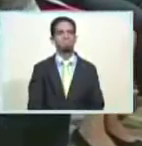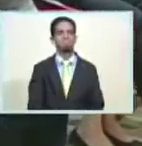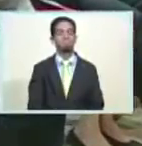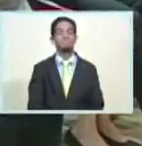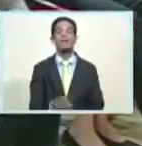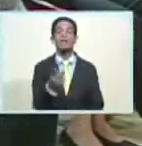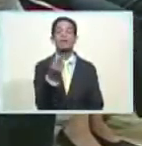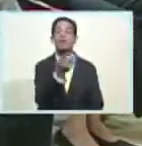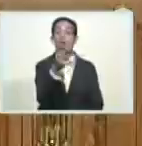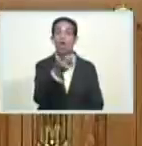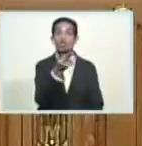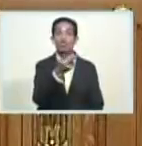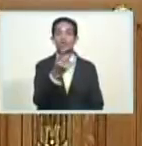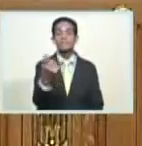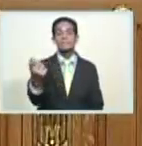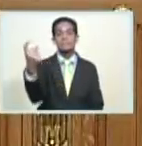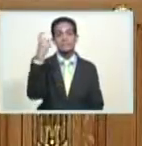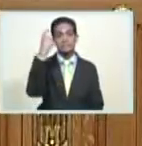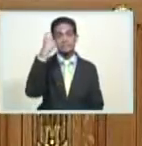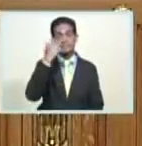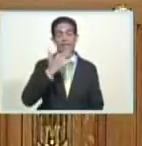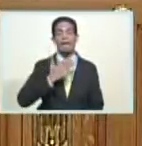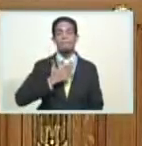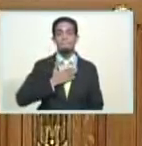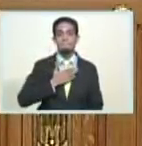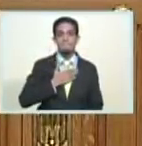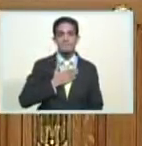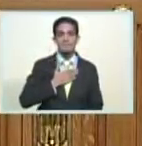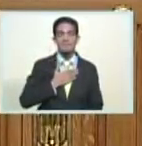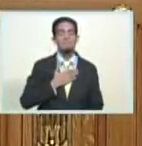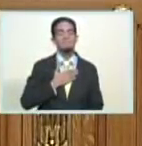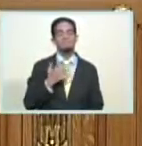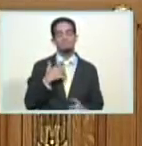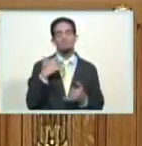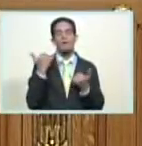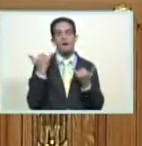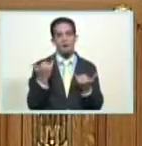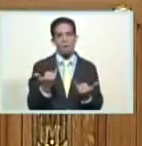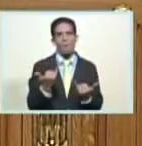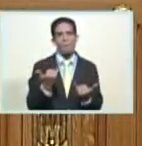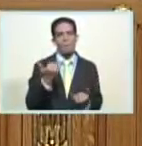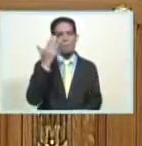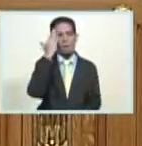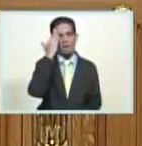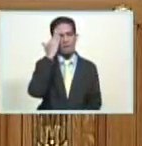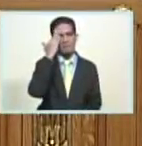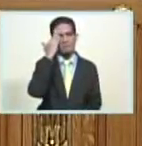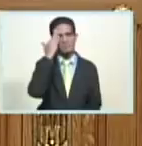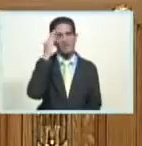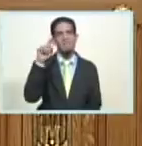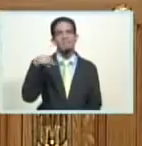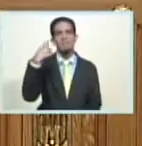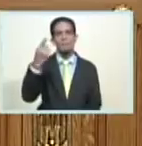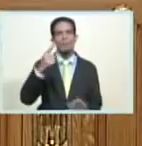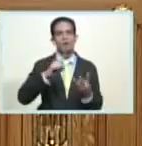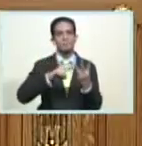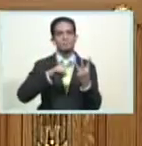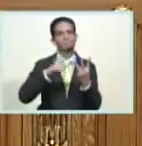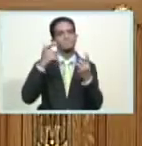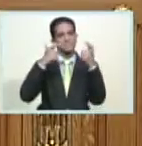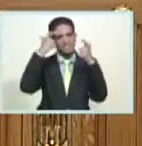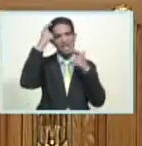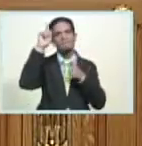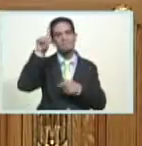Ellos me enseñaron buena parte de lo que yo sé y soy. Y después vino el otro gigante, Hugo